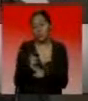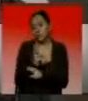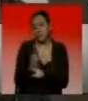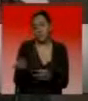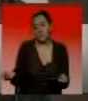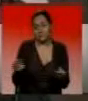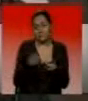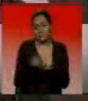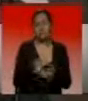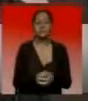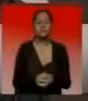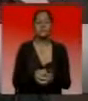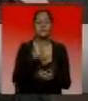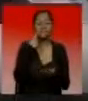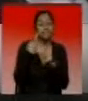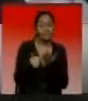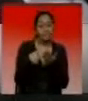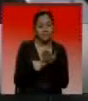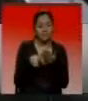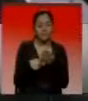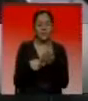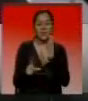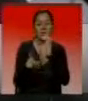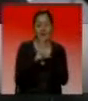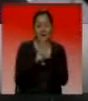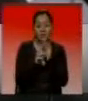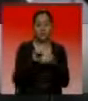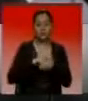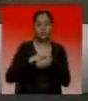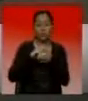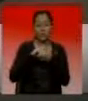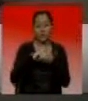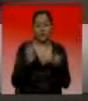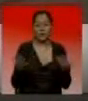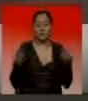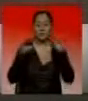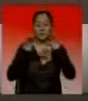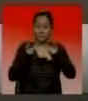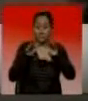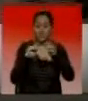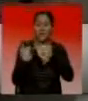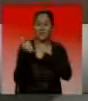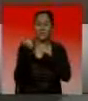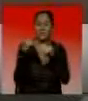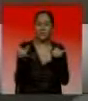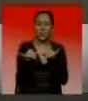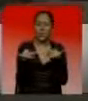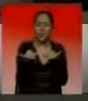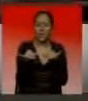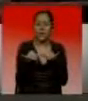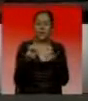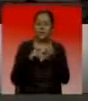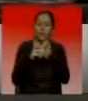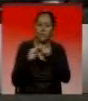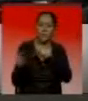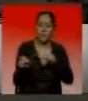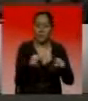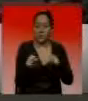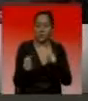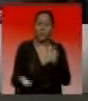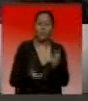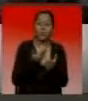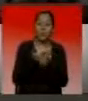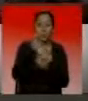marco del análisis del proyecto de Ley Solidaria y Corresponsabilidad Ciudadana por las afectaciones del terremoto, la propuesta del líder de